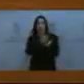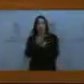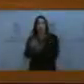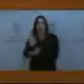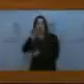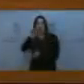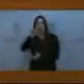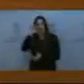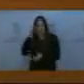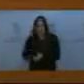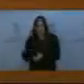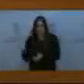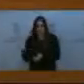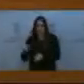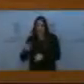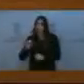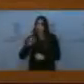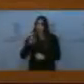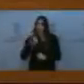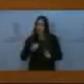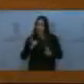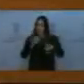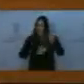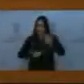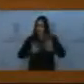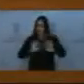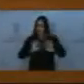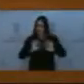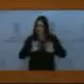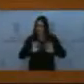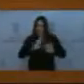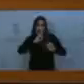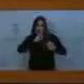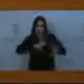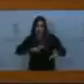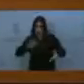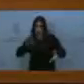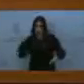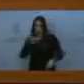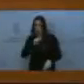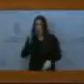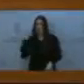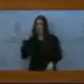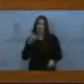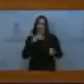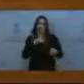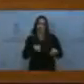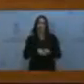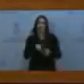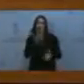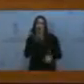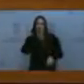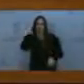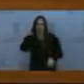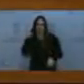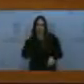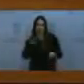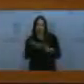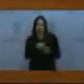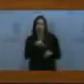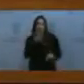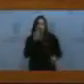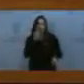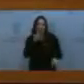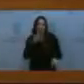Me referiré, en primer lugar, a este conflicto. Historia, ya lo he dicho la semana pasada, de una hipocresía, historia de una mentira